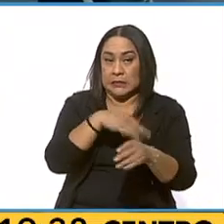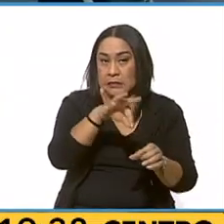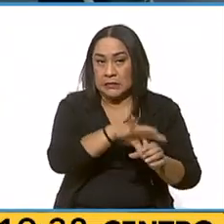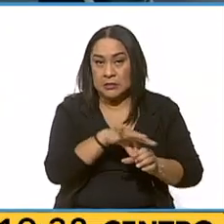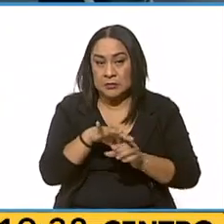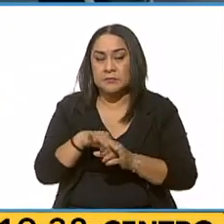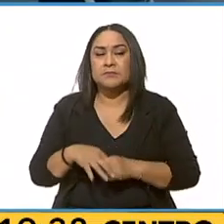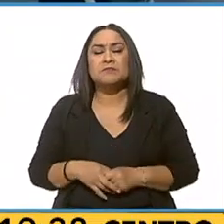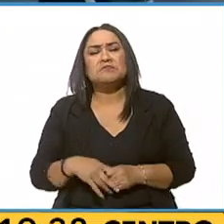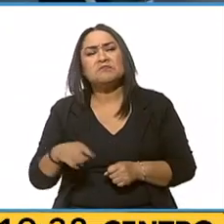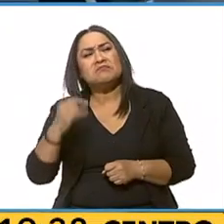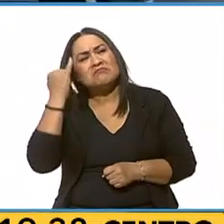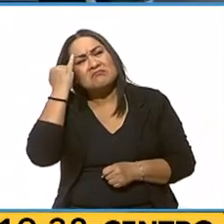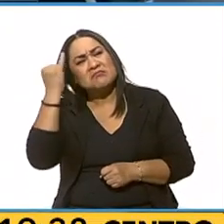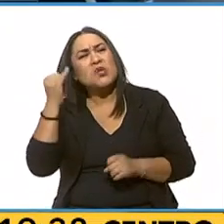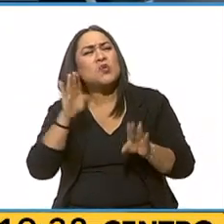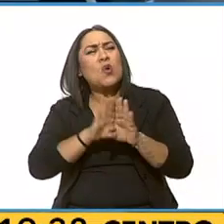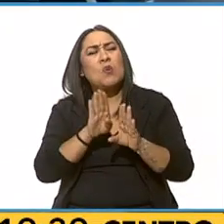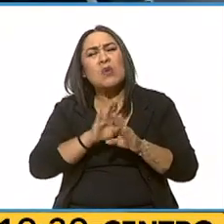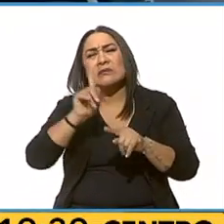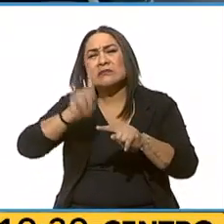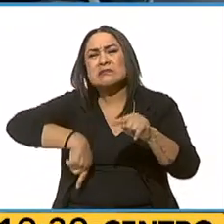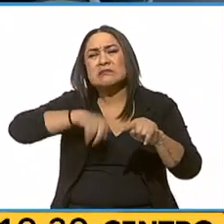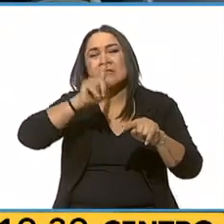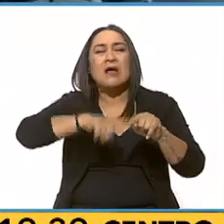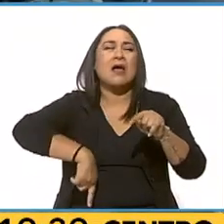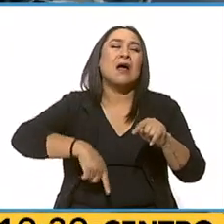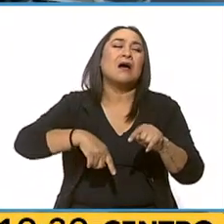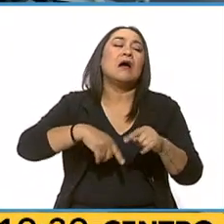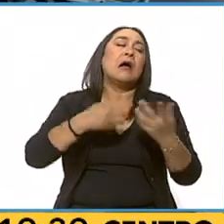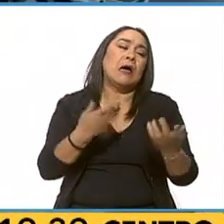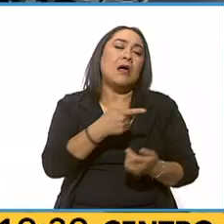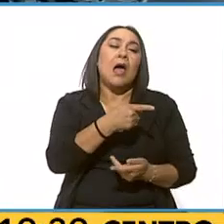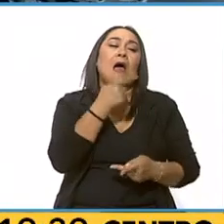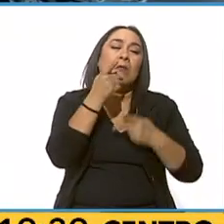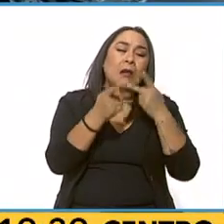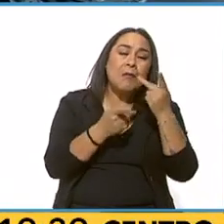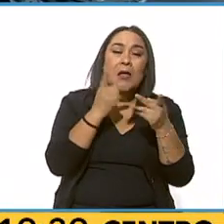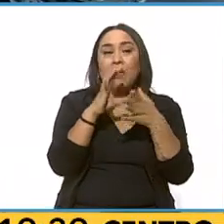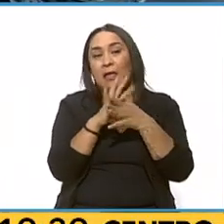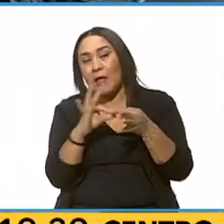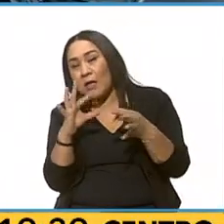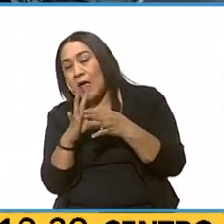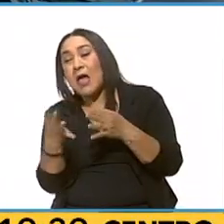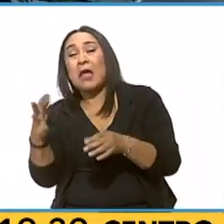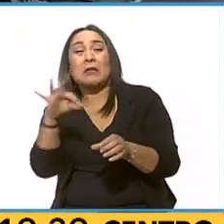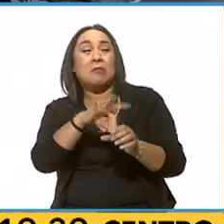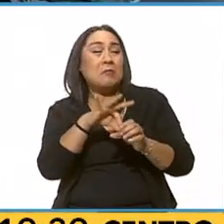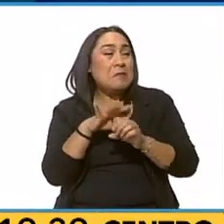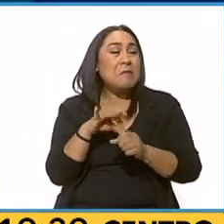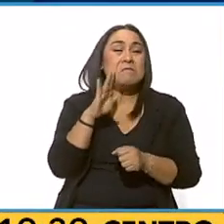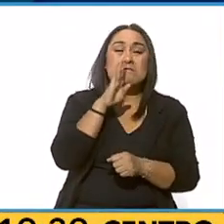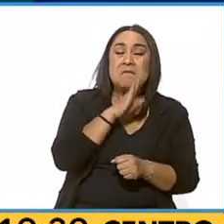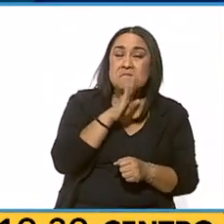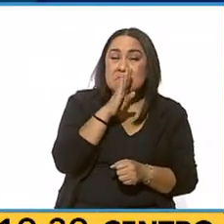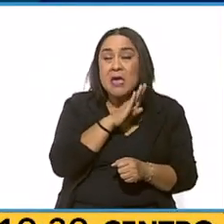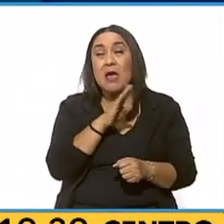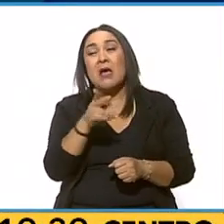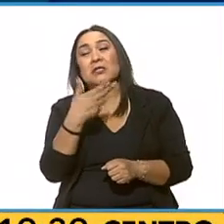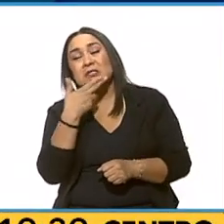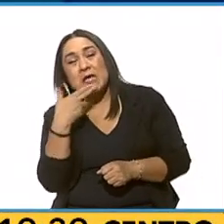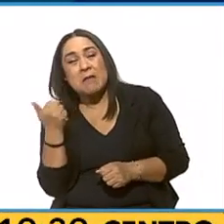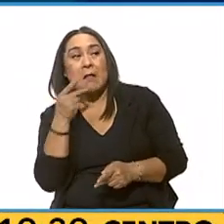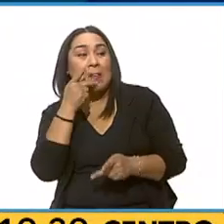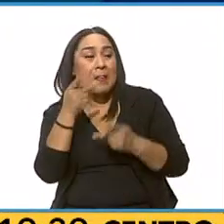están tratando de desalentar? En general, en sus comentarios, en cómo están diciendo, la elección es un desastre, no va a